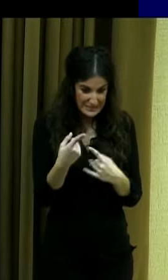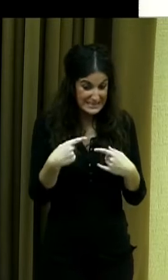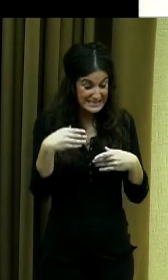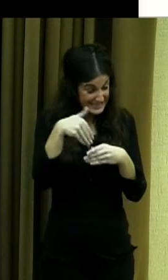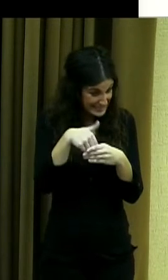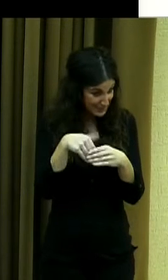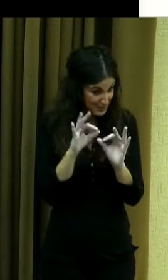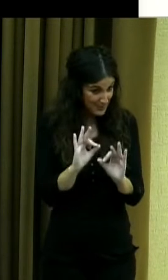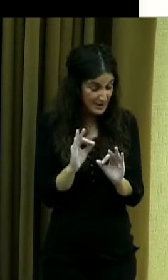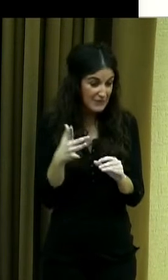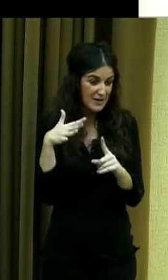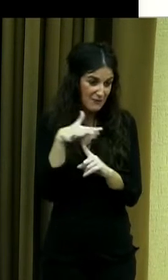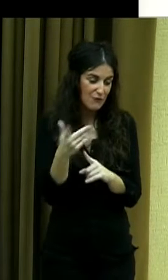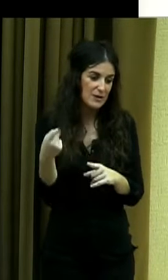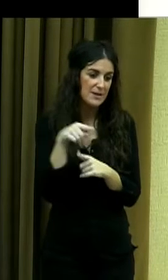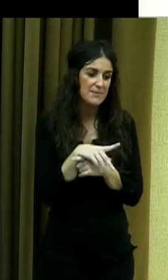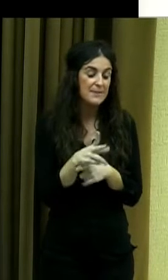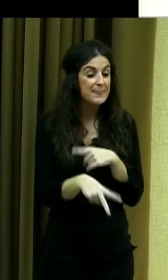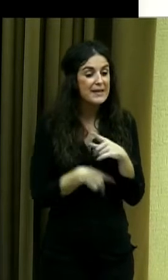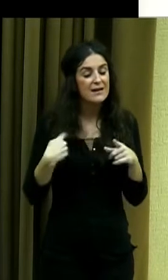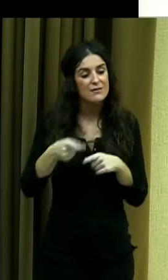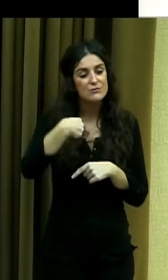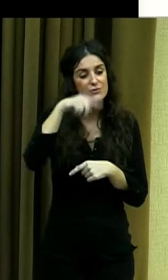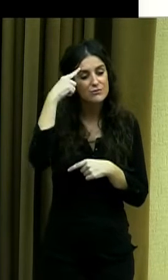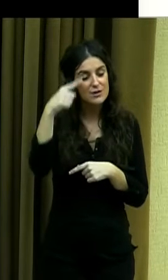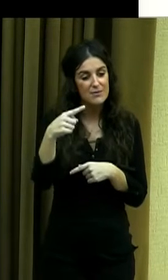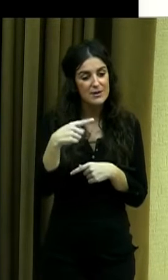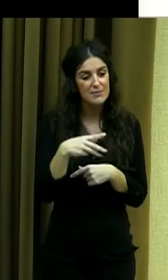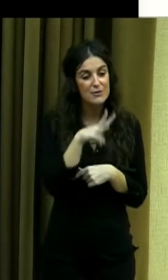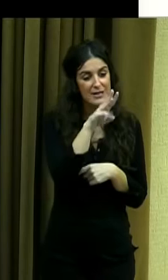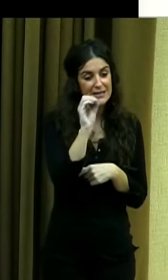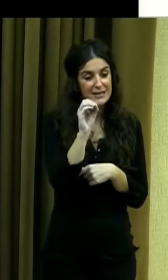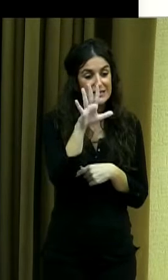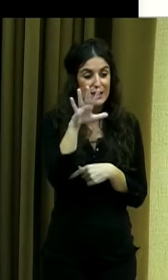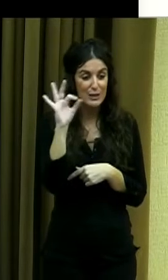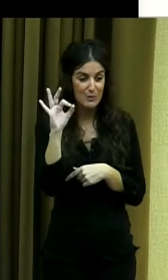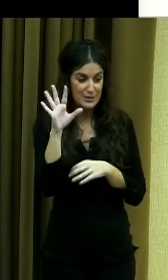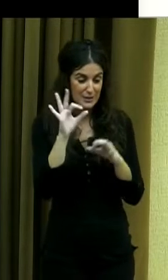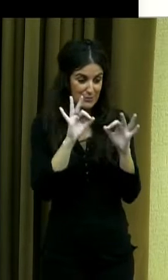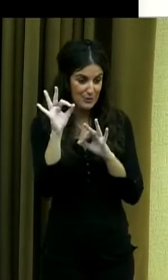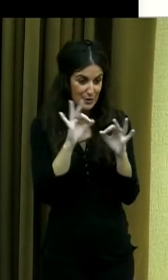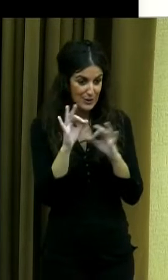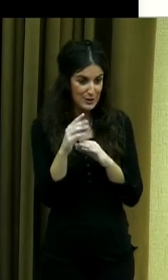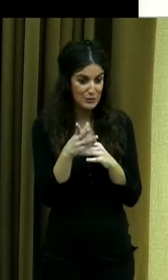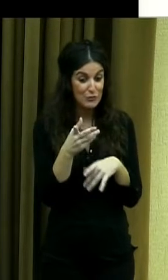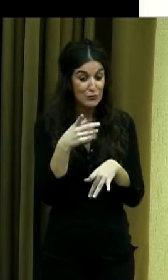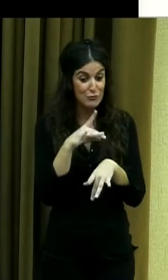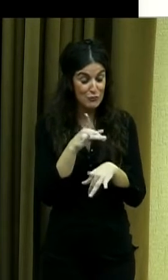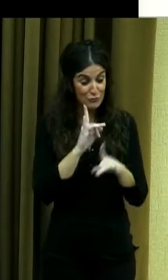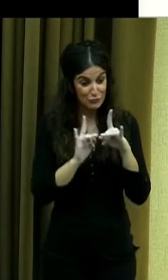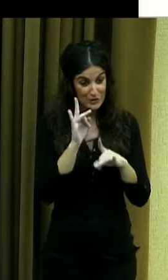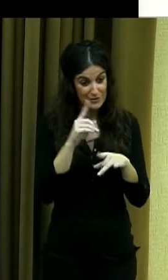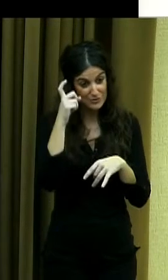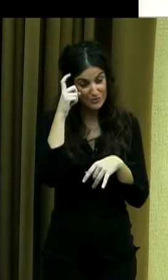específica. En general sabemos que solo el 30-50% de los pacientes con un trastorno psicopatológico y